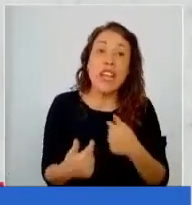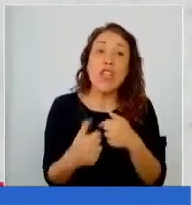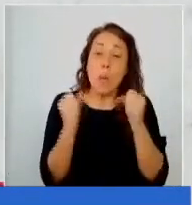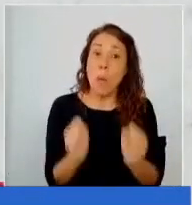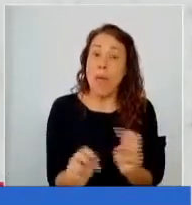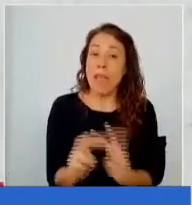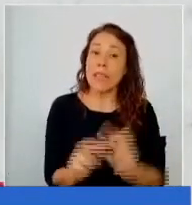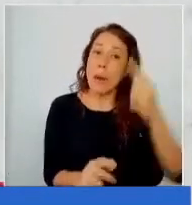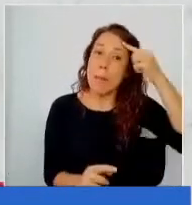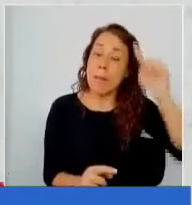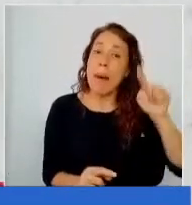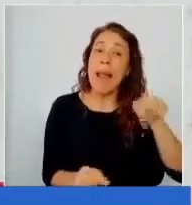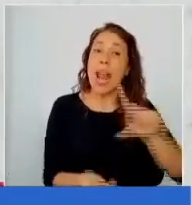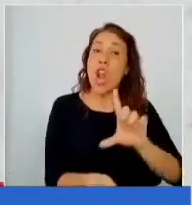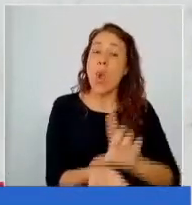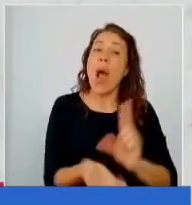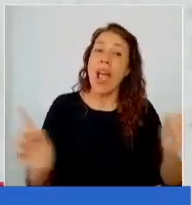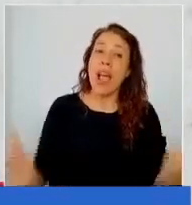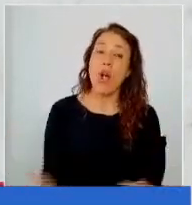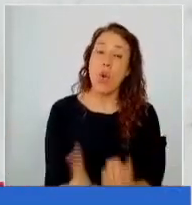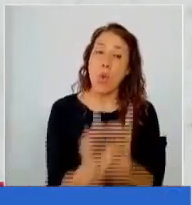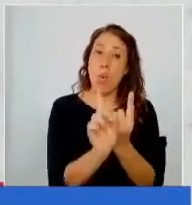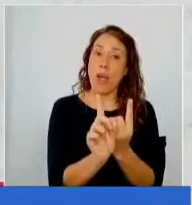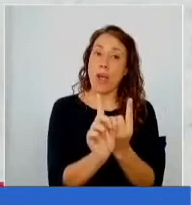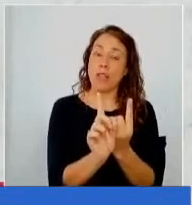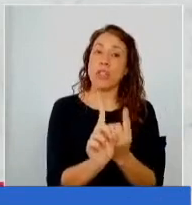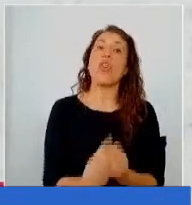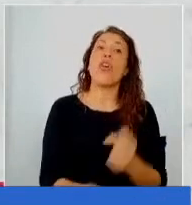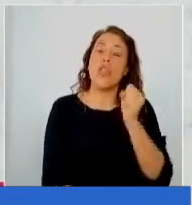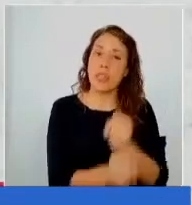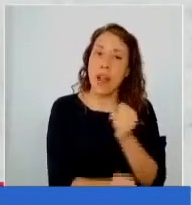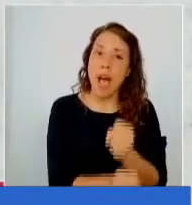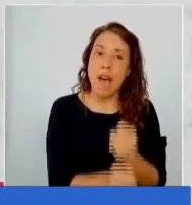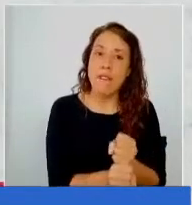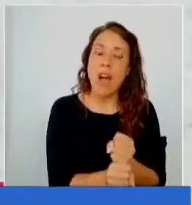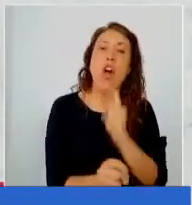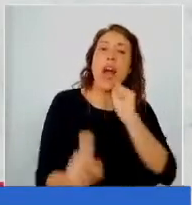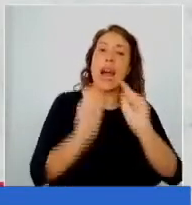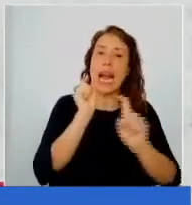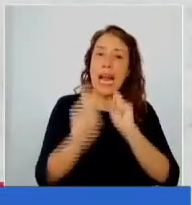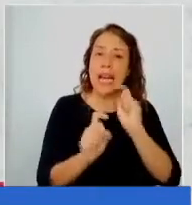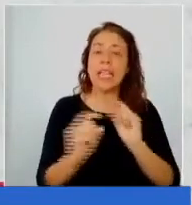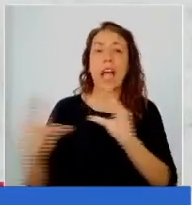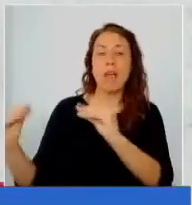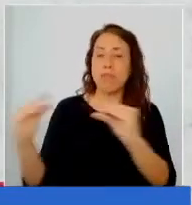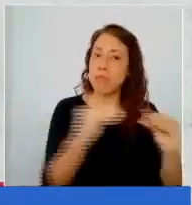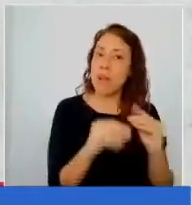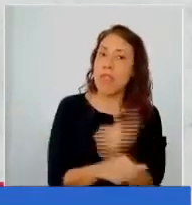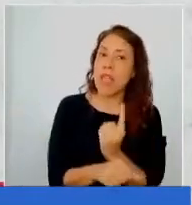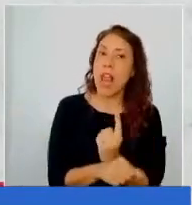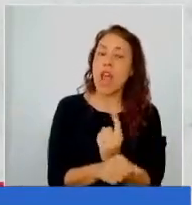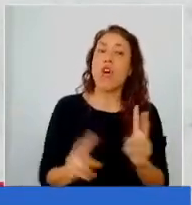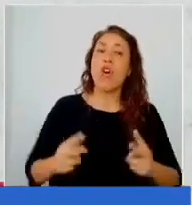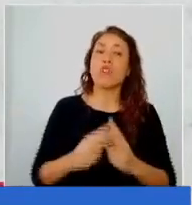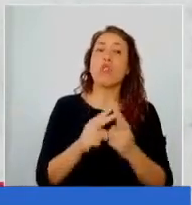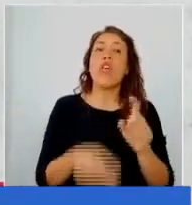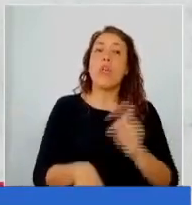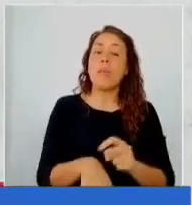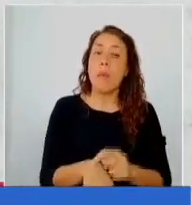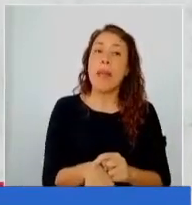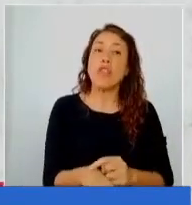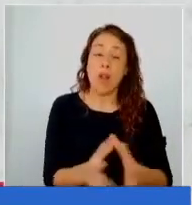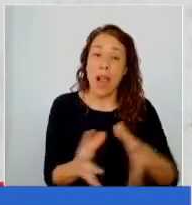sea un lugar de encuentro de trabajo de crítica de diálogo y construcción de los momentos grandes que